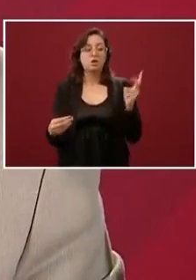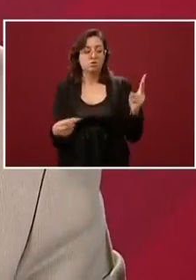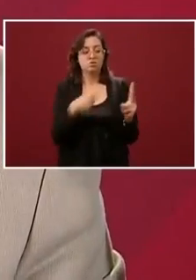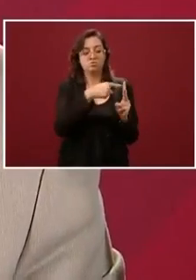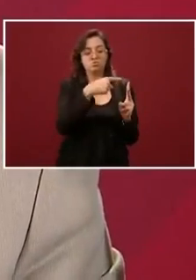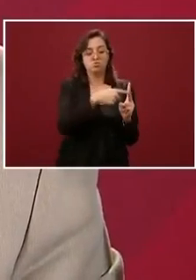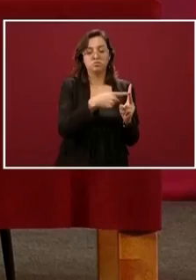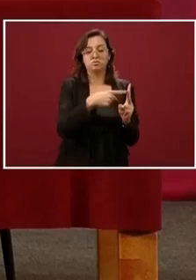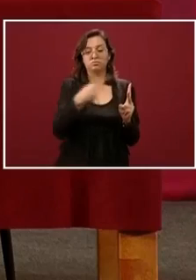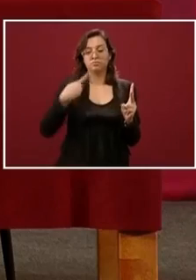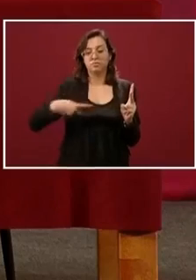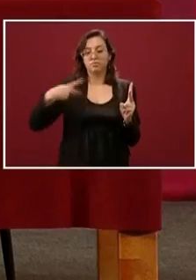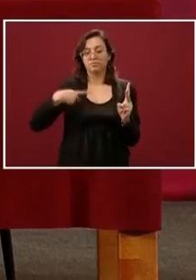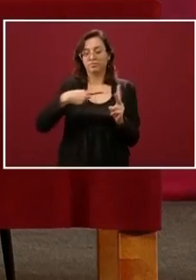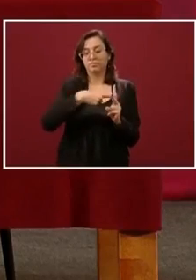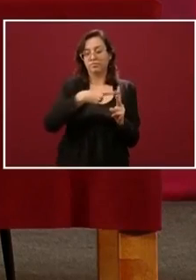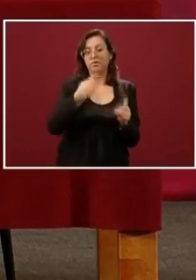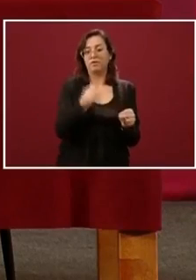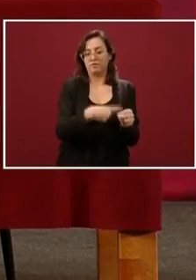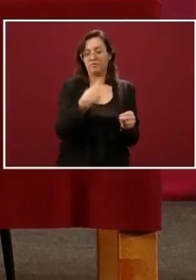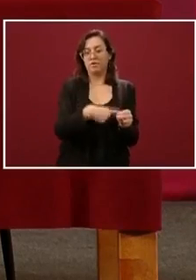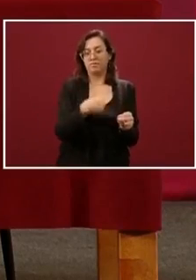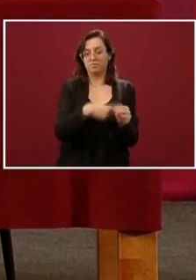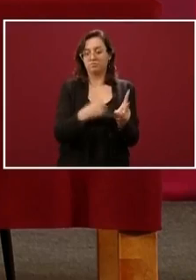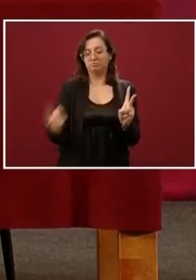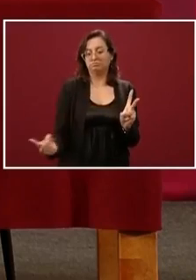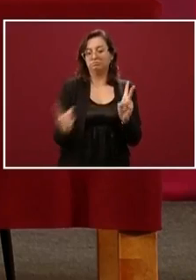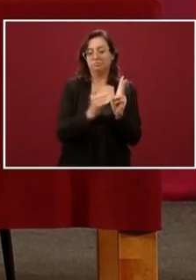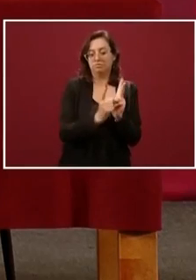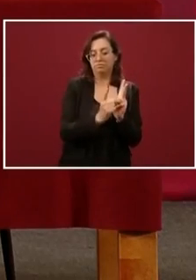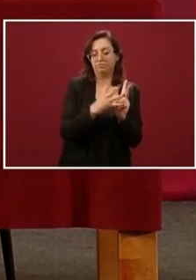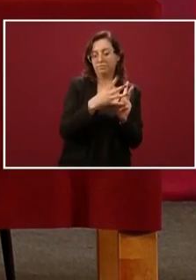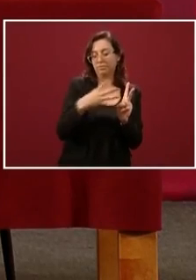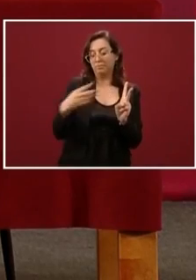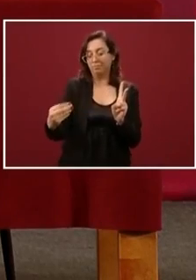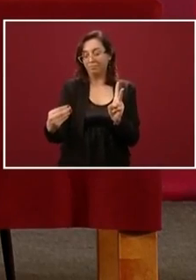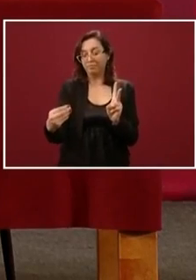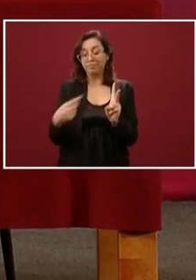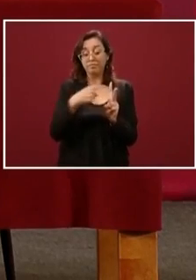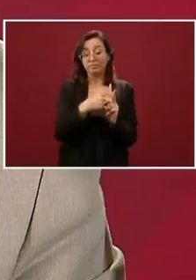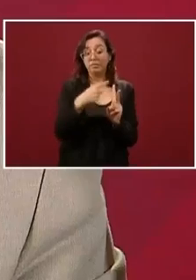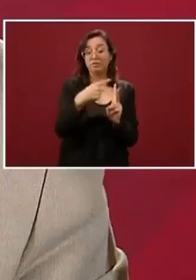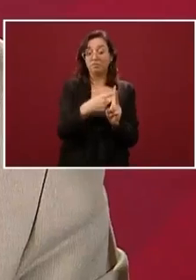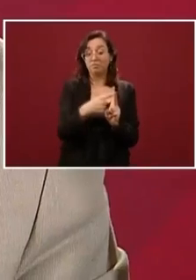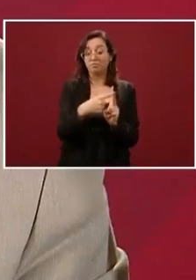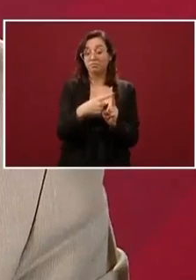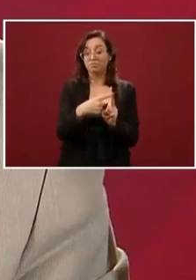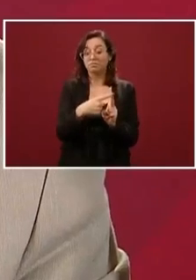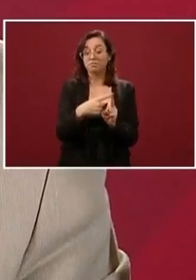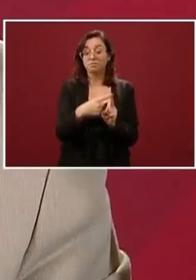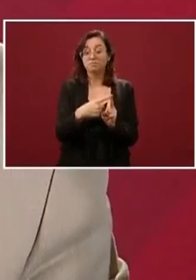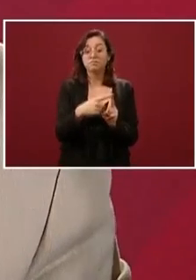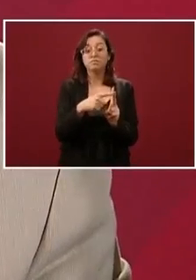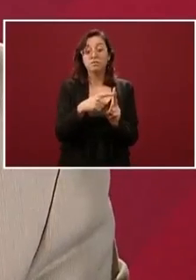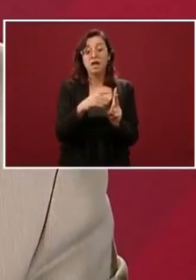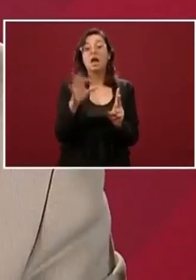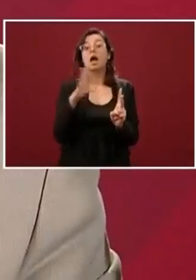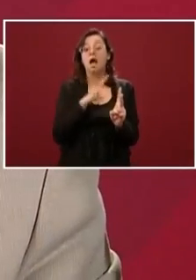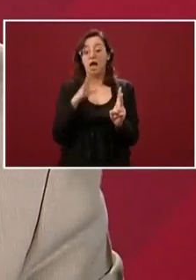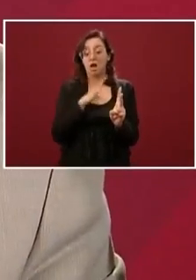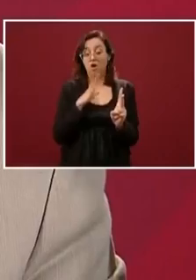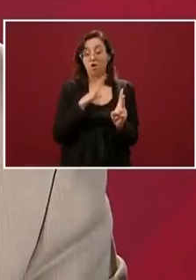habían desarrollado sintomatología. Y además de estas dos personas que habían desarrollado sintomatología, se tiene un antecedente